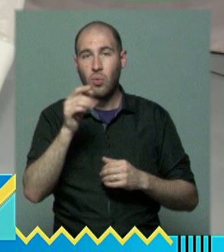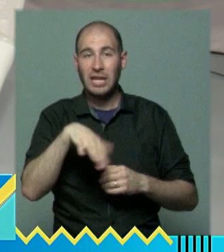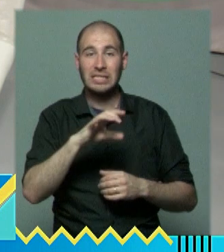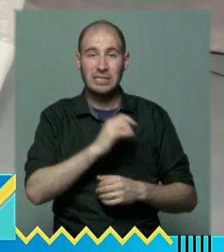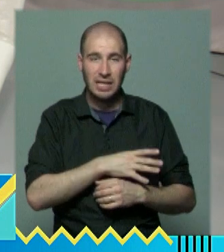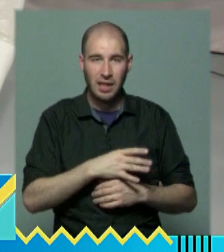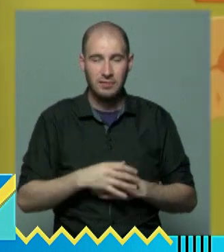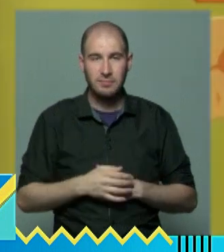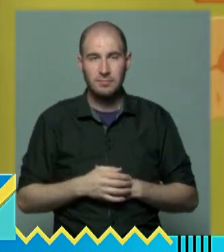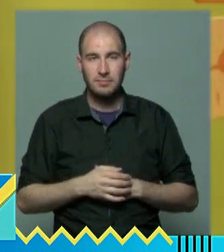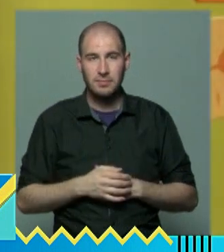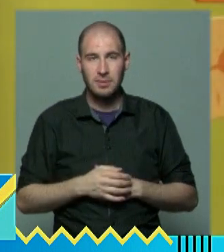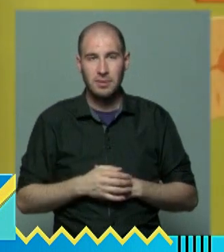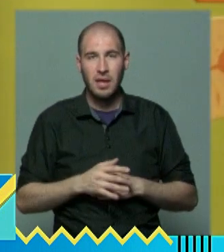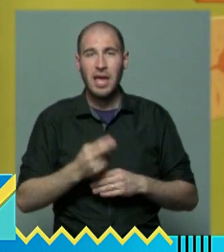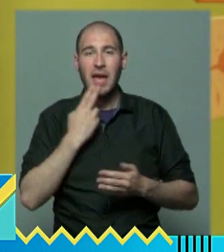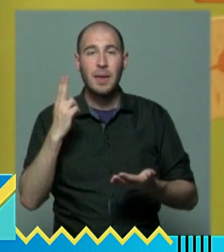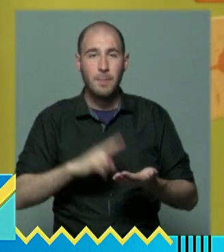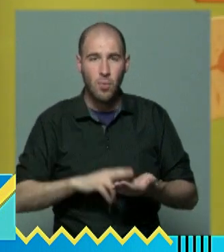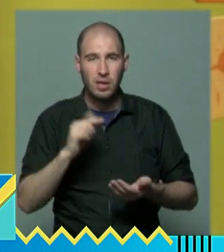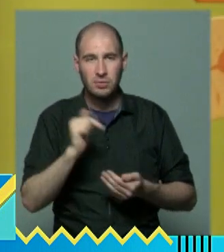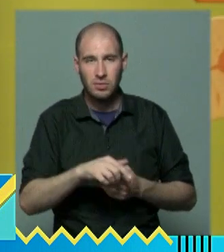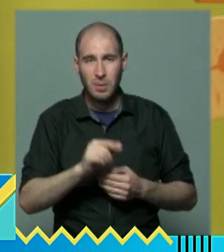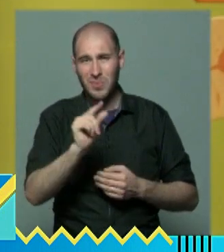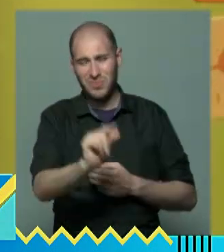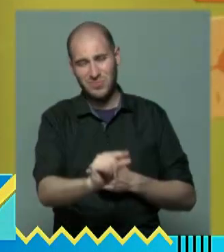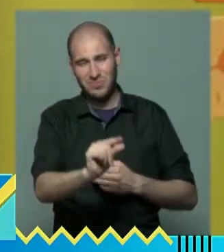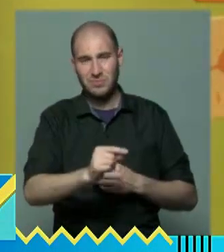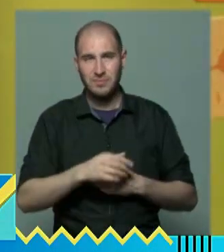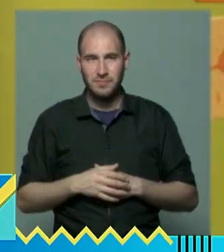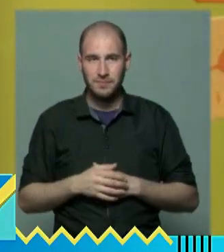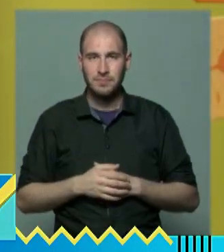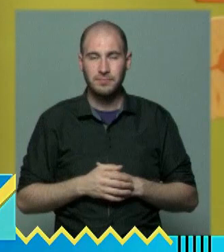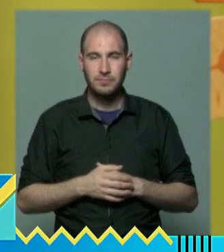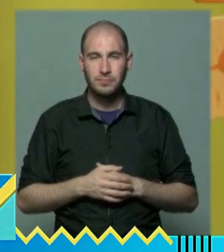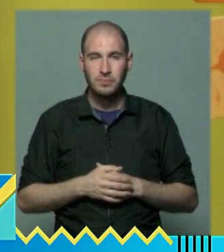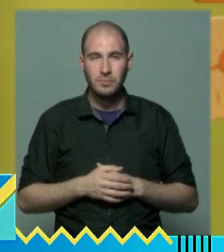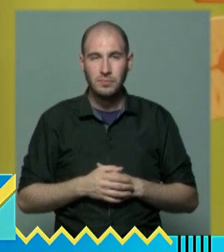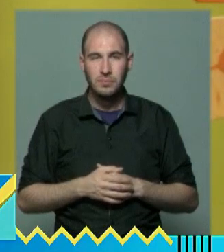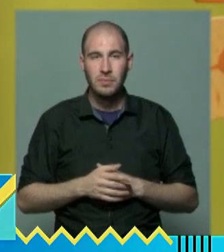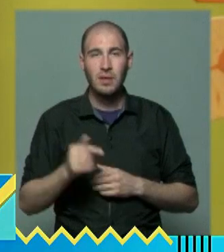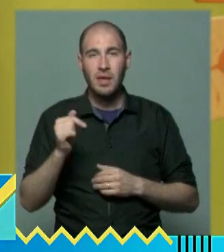Chile la presión tributaria es ínfima. Claro, eso entonces hay que